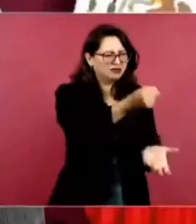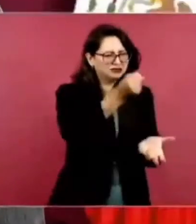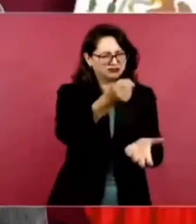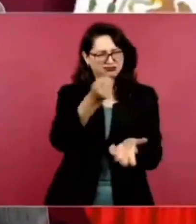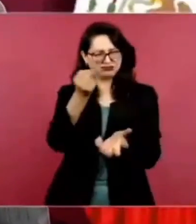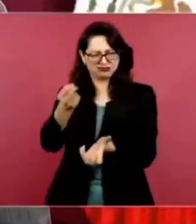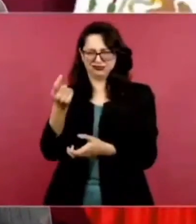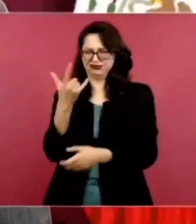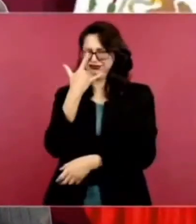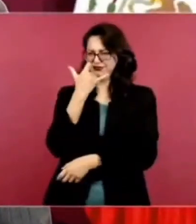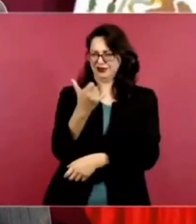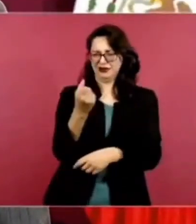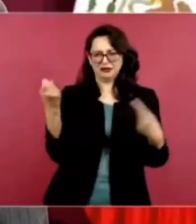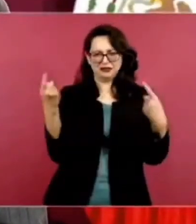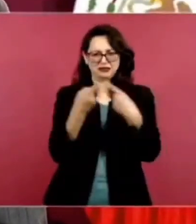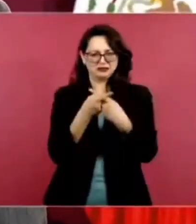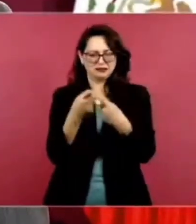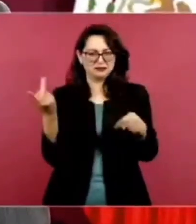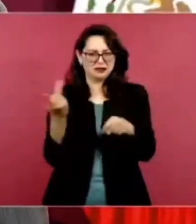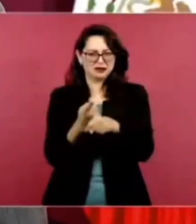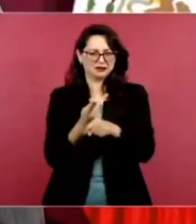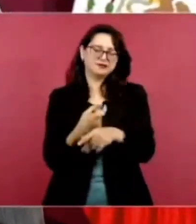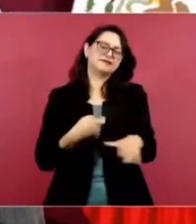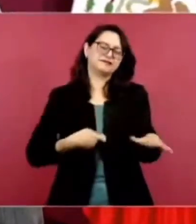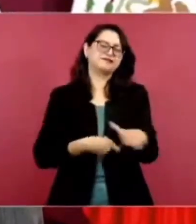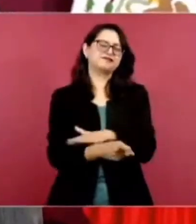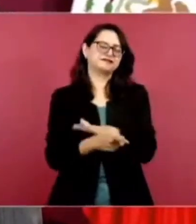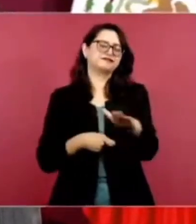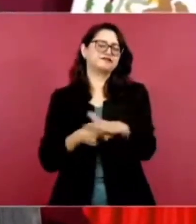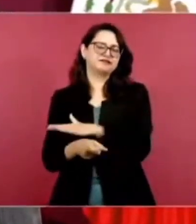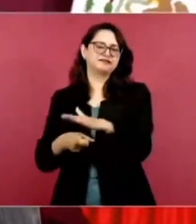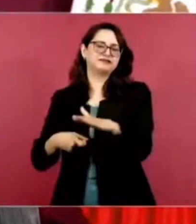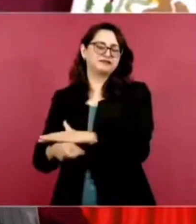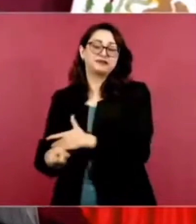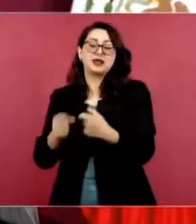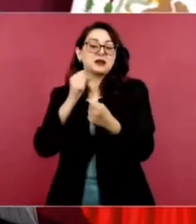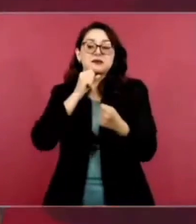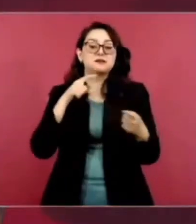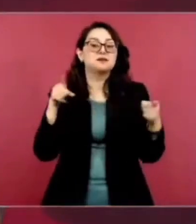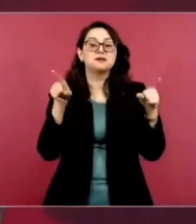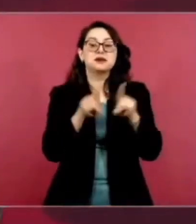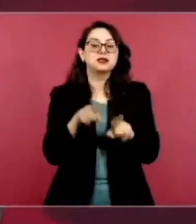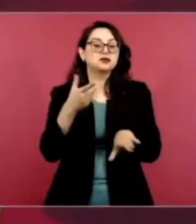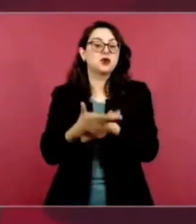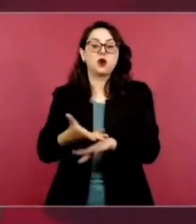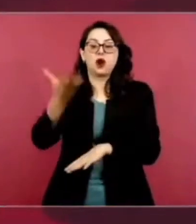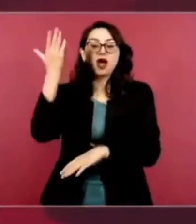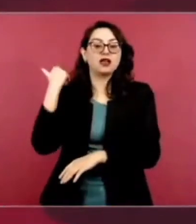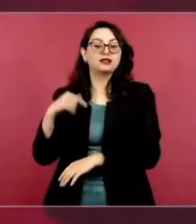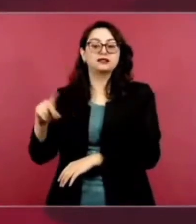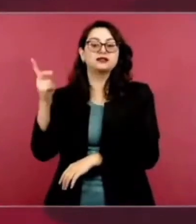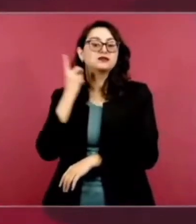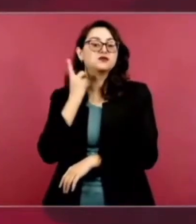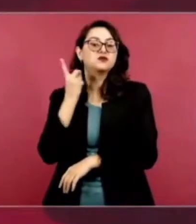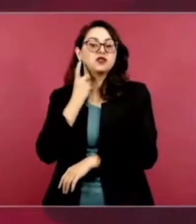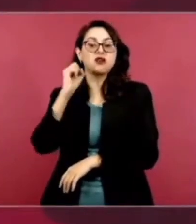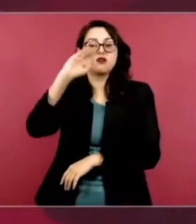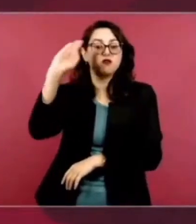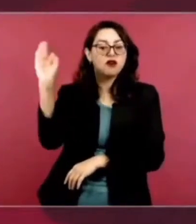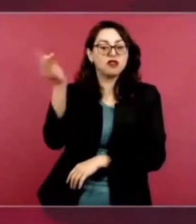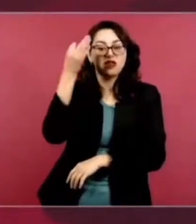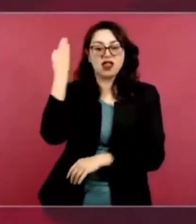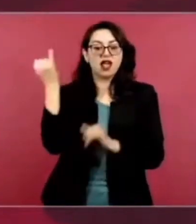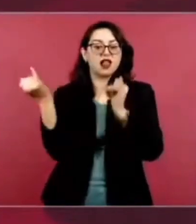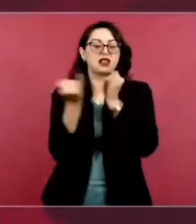moches que les daban a los diputados federales, a cada uno